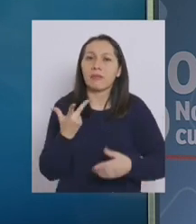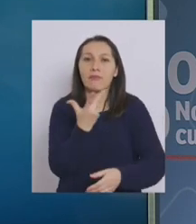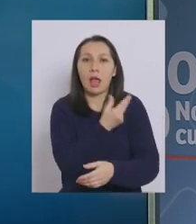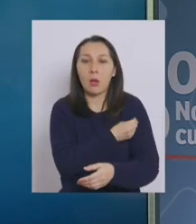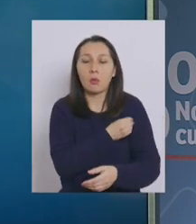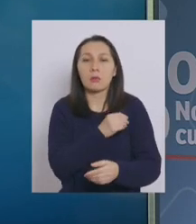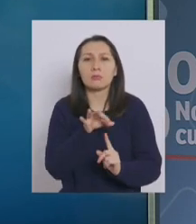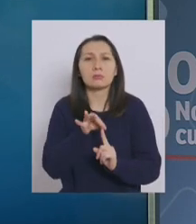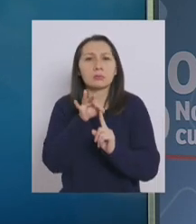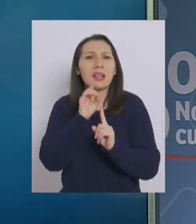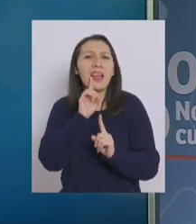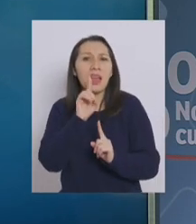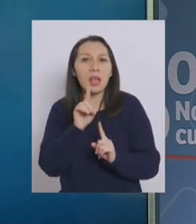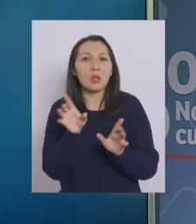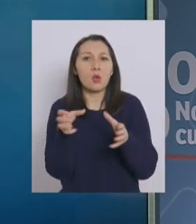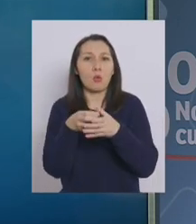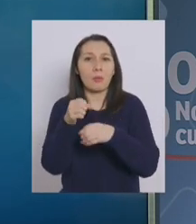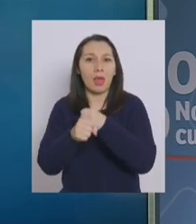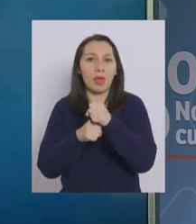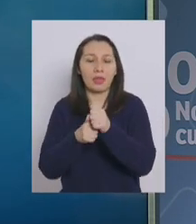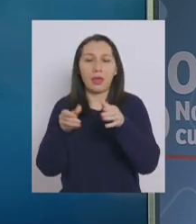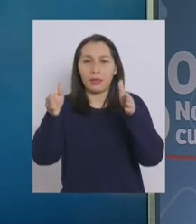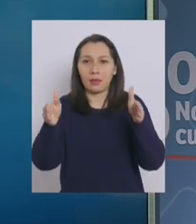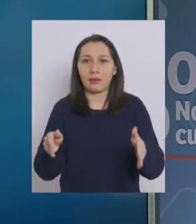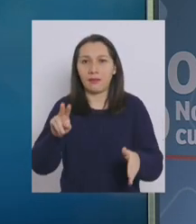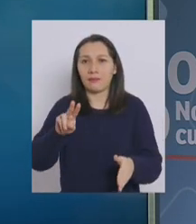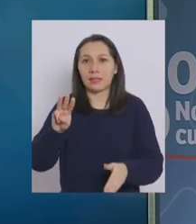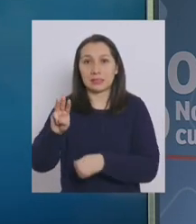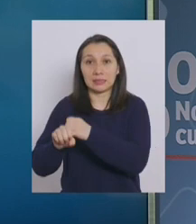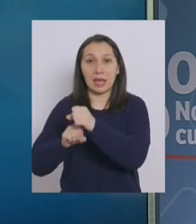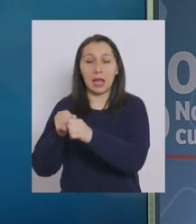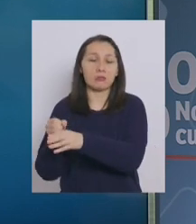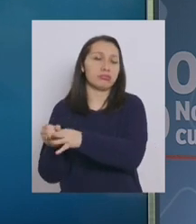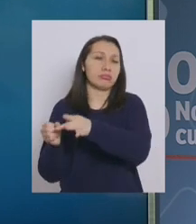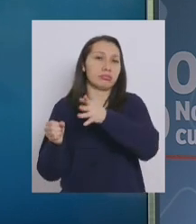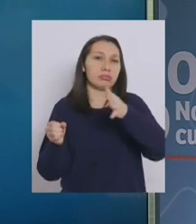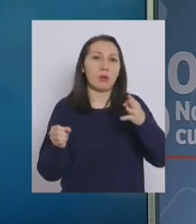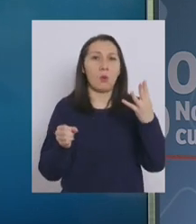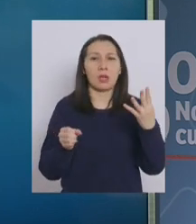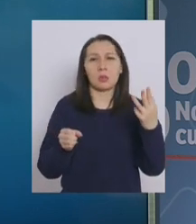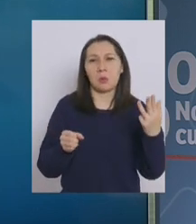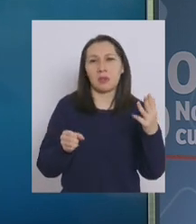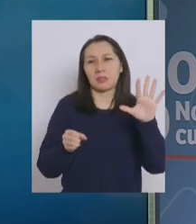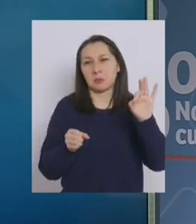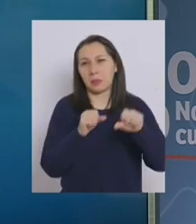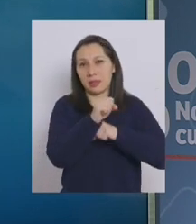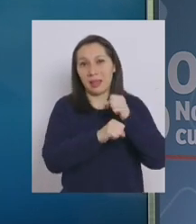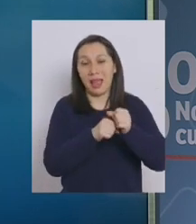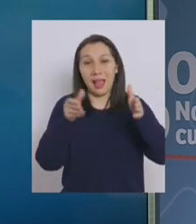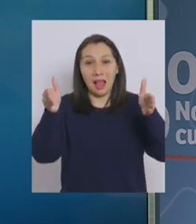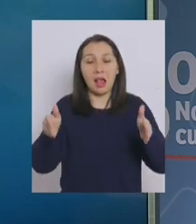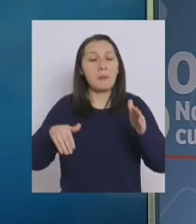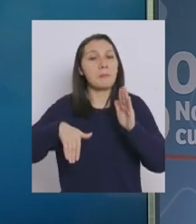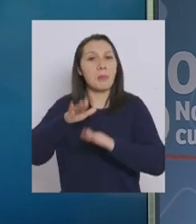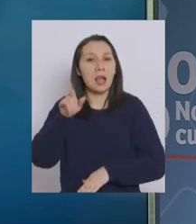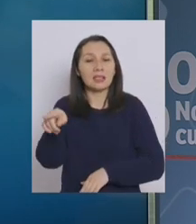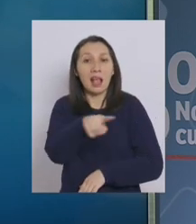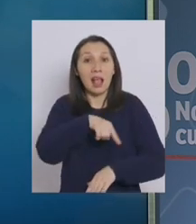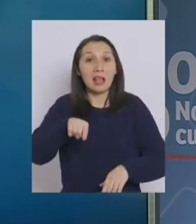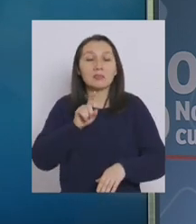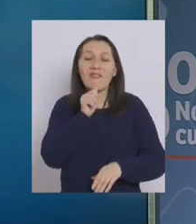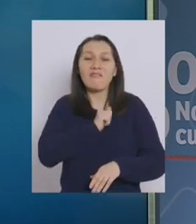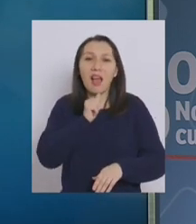de principalmente este grupo etario que hemos hablado, que son de los 23 a los 49, a los 50 años, que es el grupo mayoritariamente